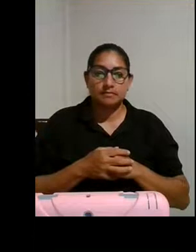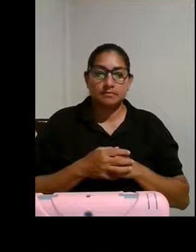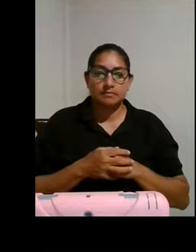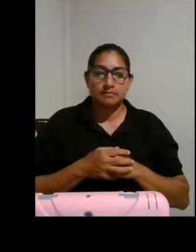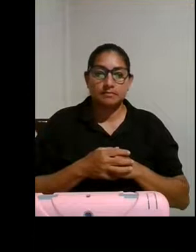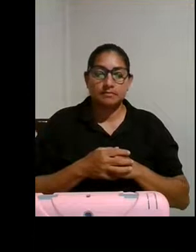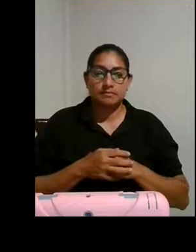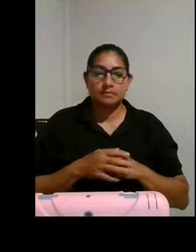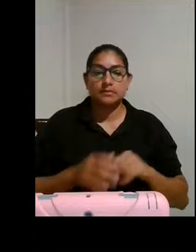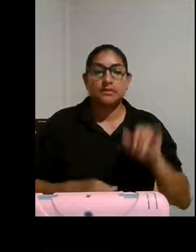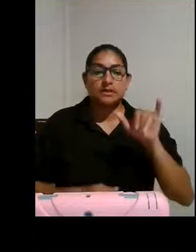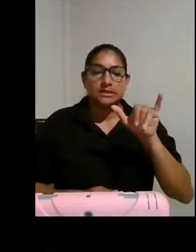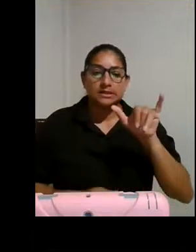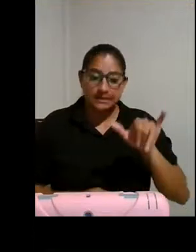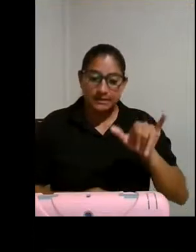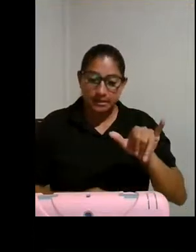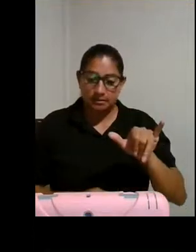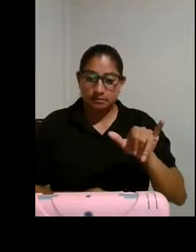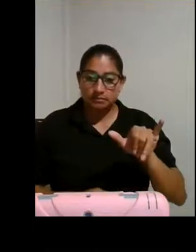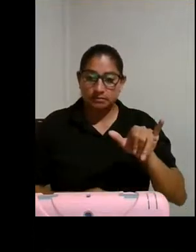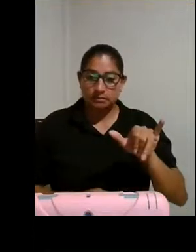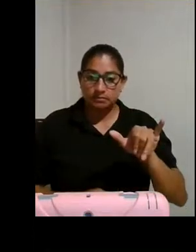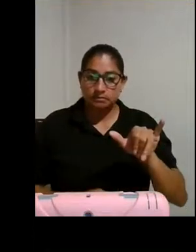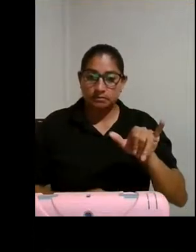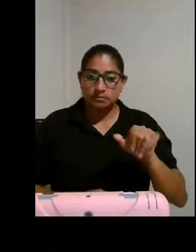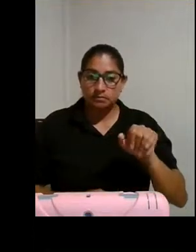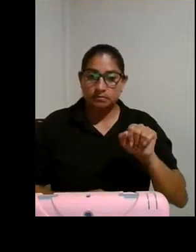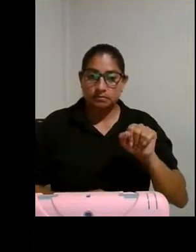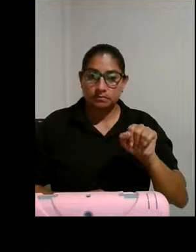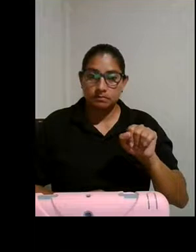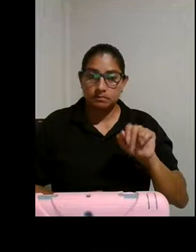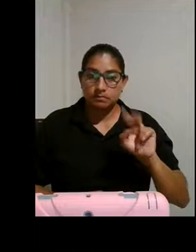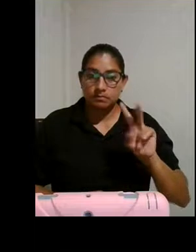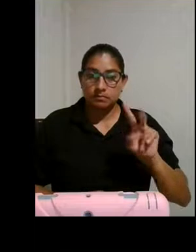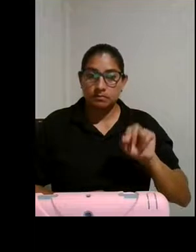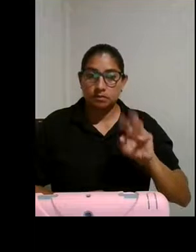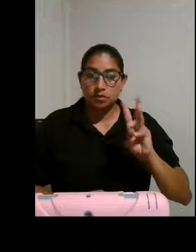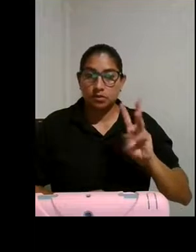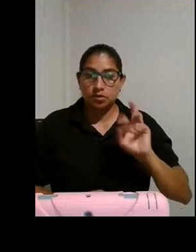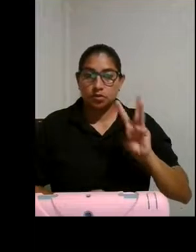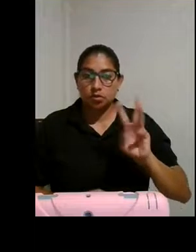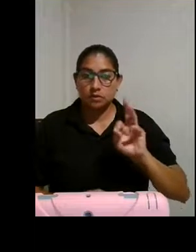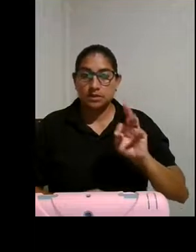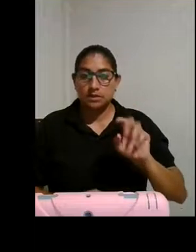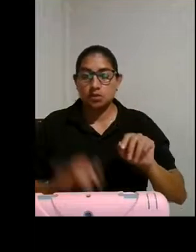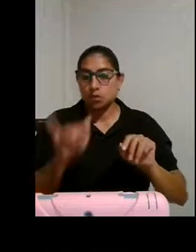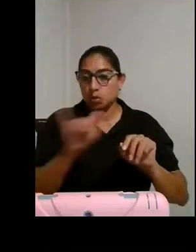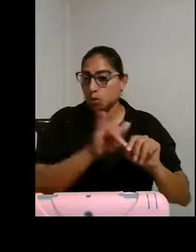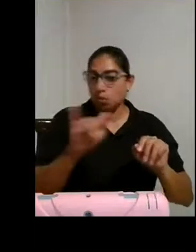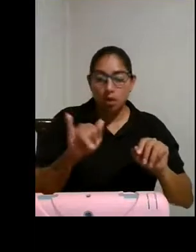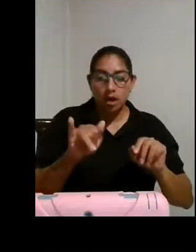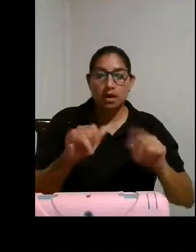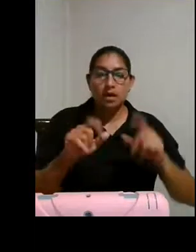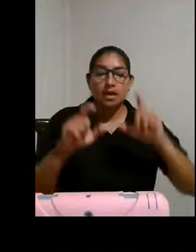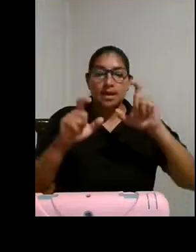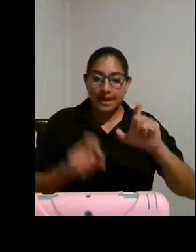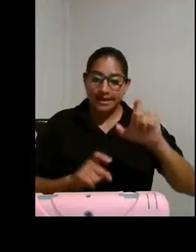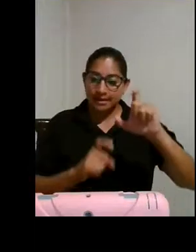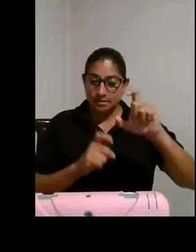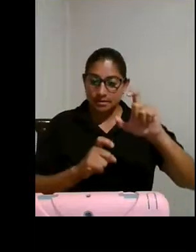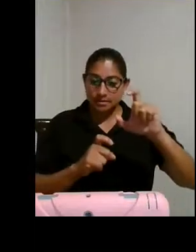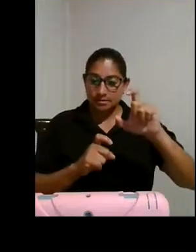nosotros calculamos la pendiente con el mismo punto, con 2,6 y con 2,6, cuando lo sustituimos en